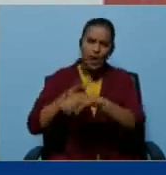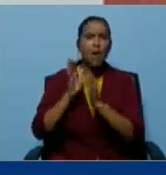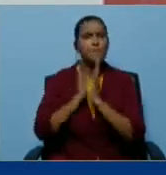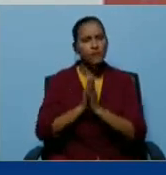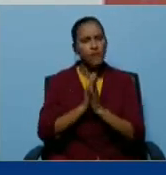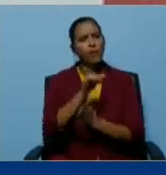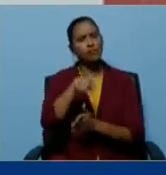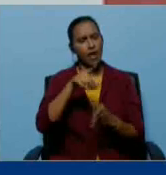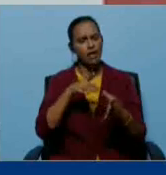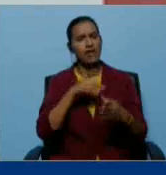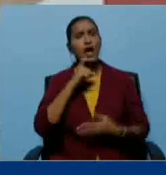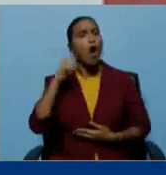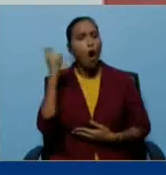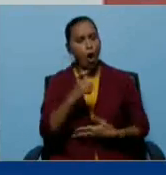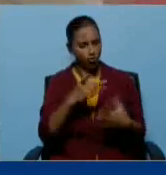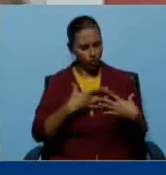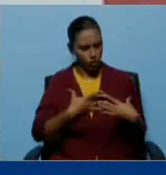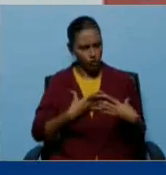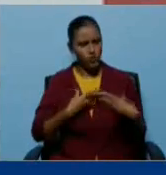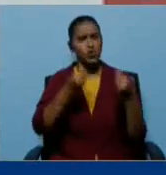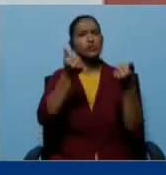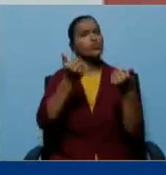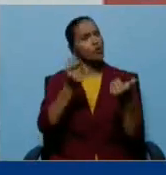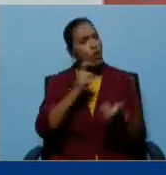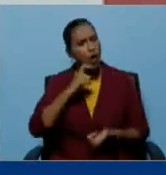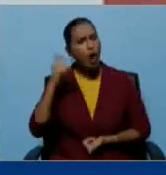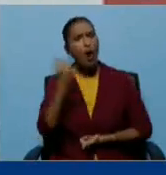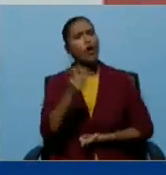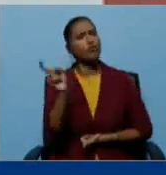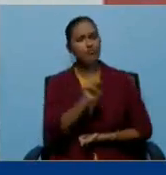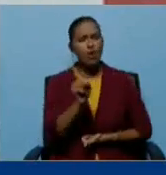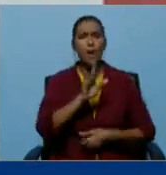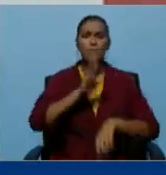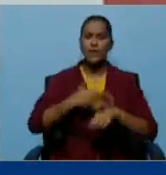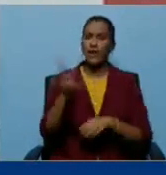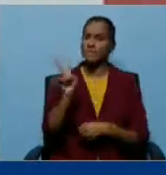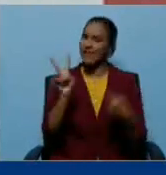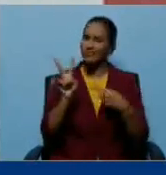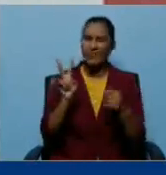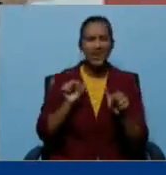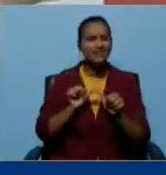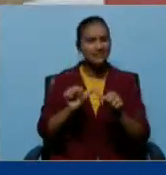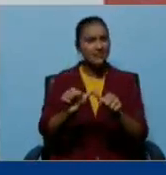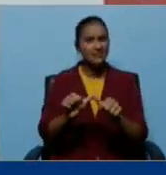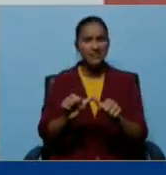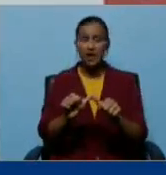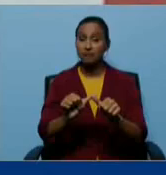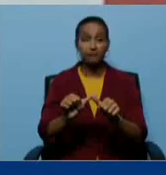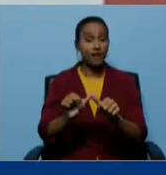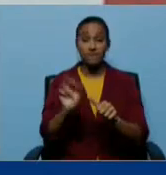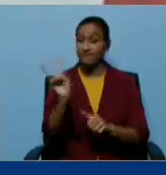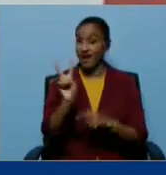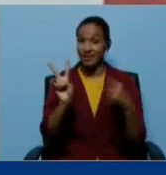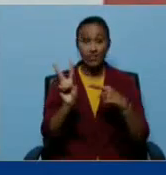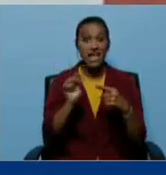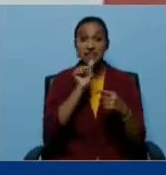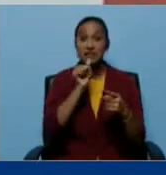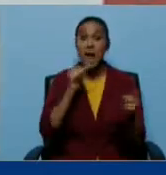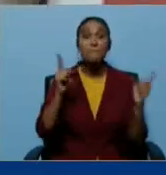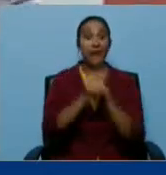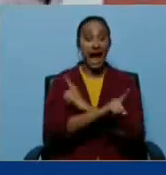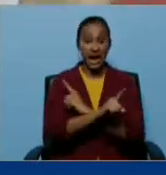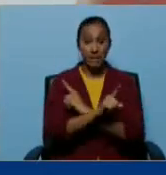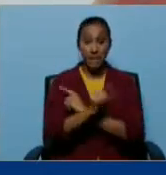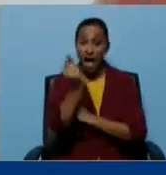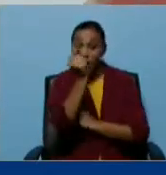odio, porque Venezuela va a seguir aquí donde estamos. A Venezuela no la va a cambiar territorialmente, geográficamente, en el mapa